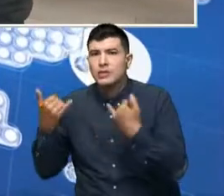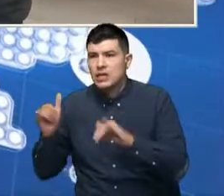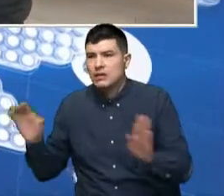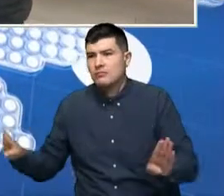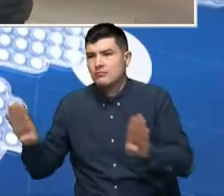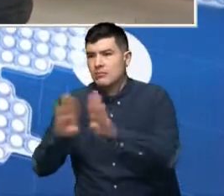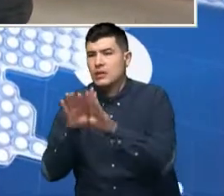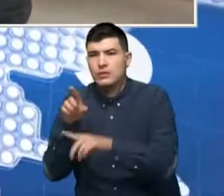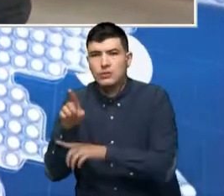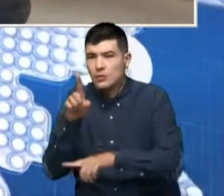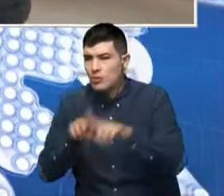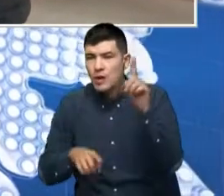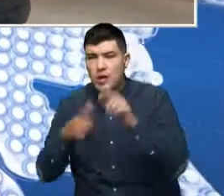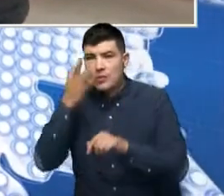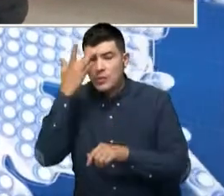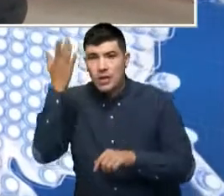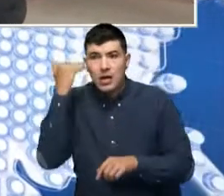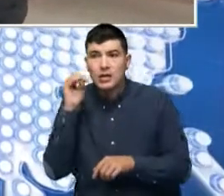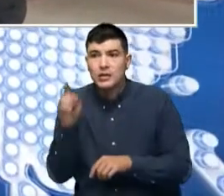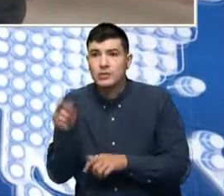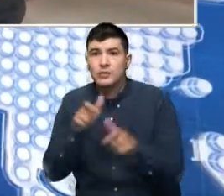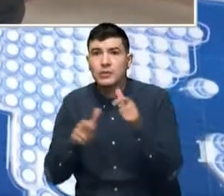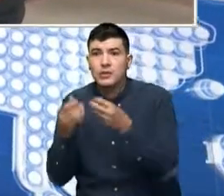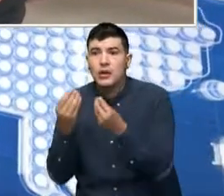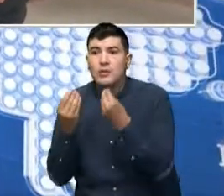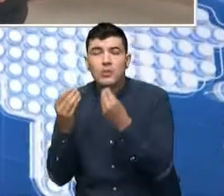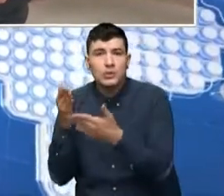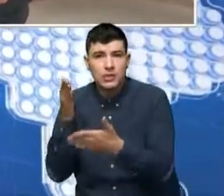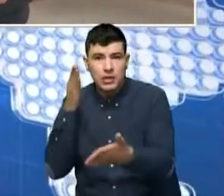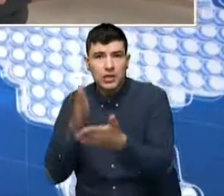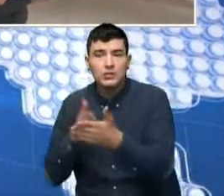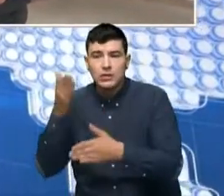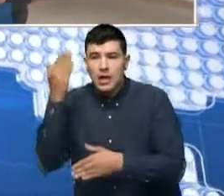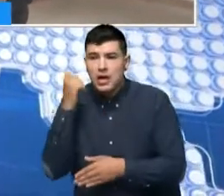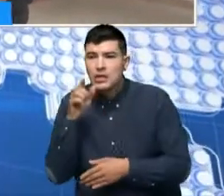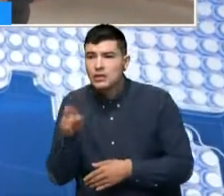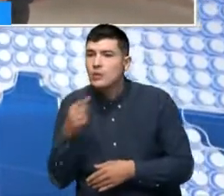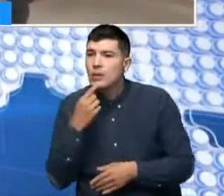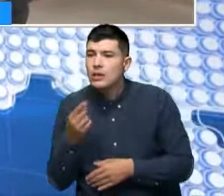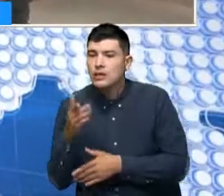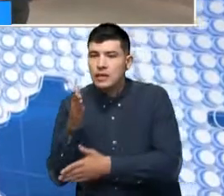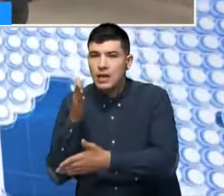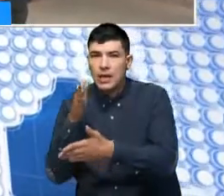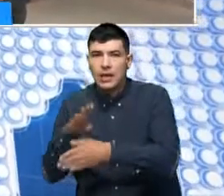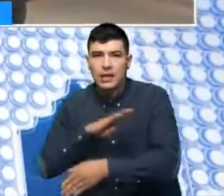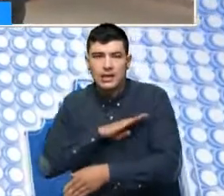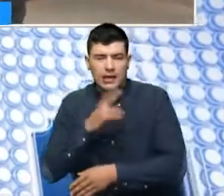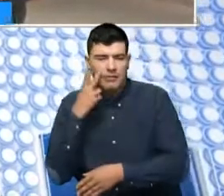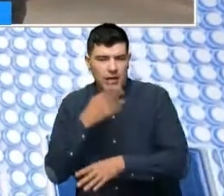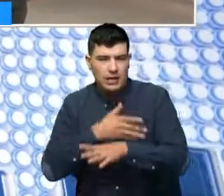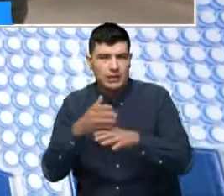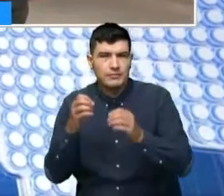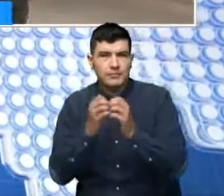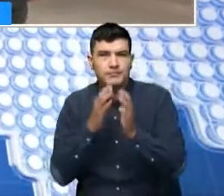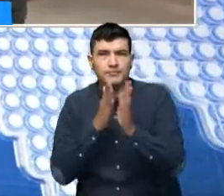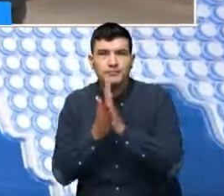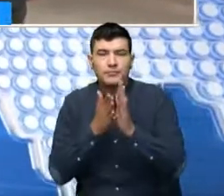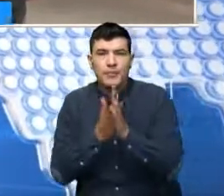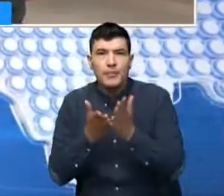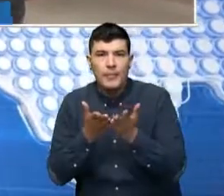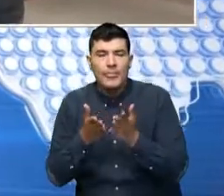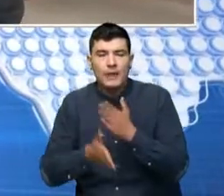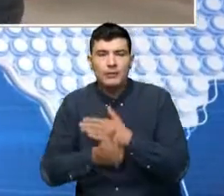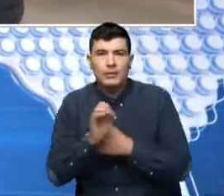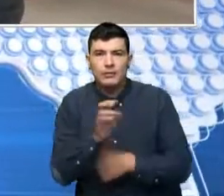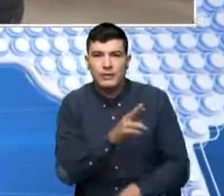toda posibilidad porque tiene muchas denuncias han dicho en la alcaldía información originada a esta hora continuada en